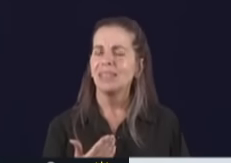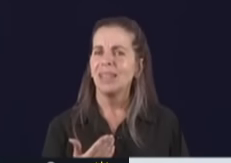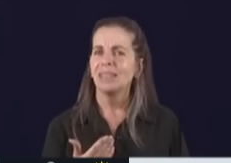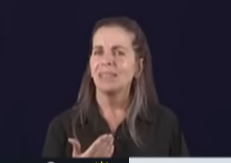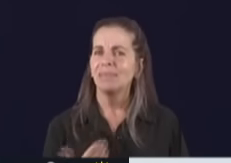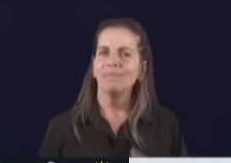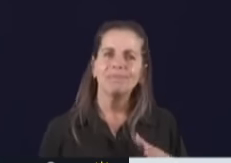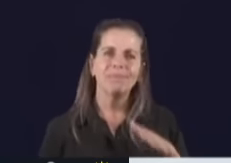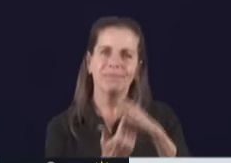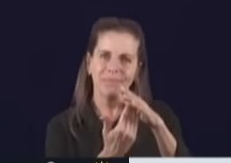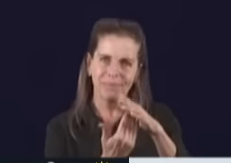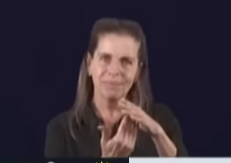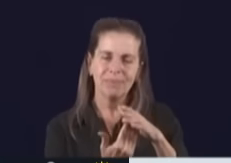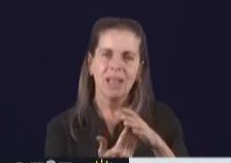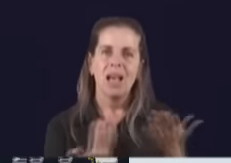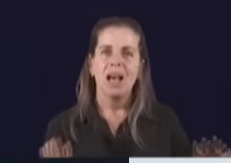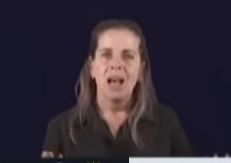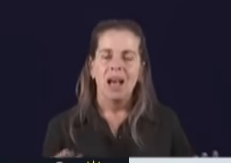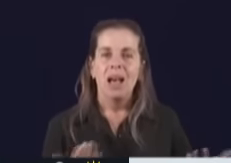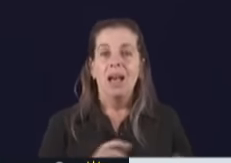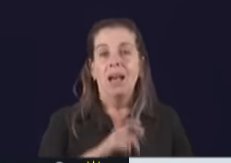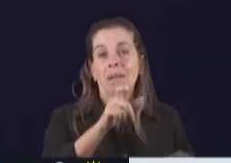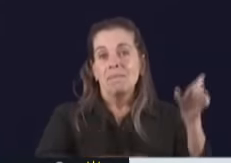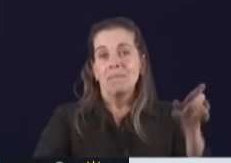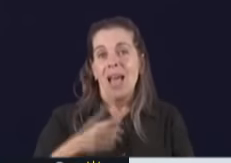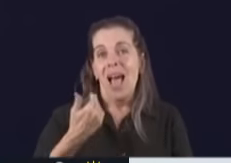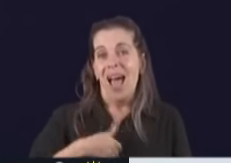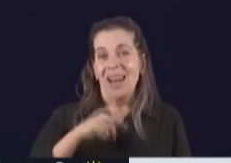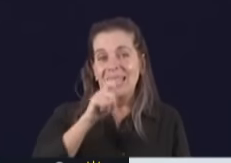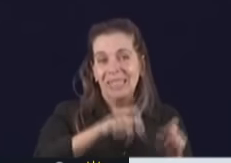fundamentalmente a cada uno de los argentinos que quieren un país